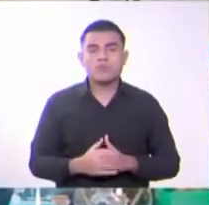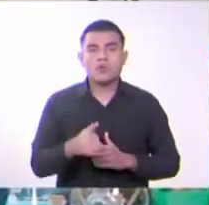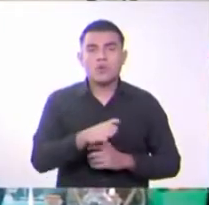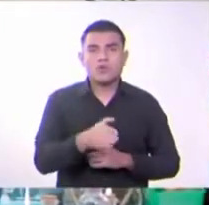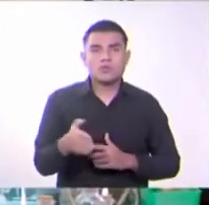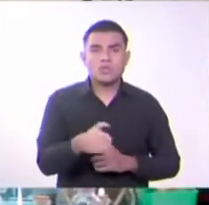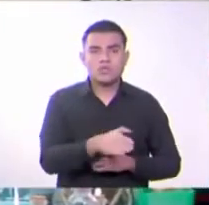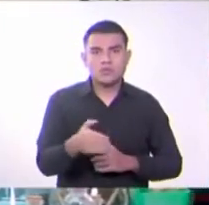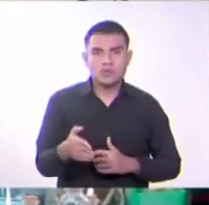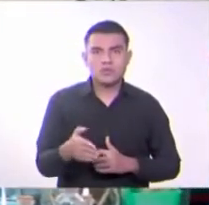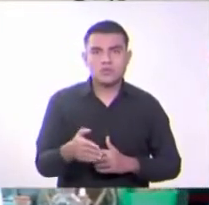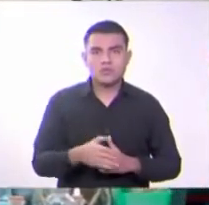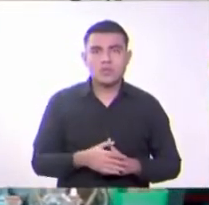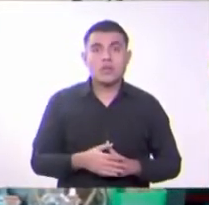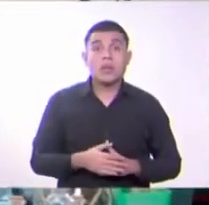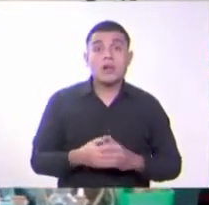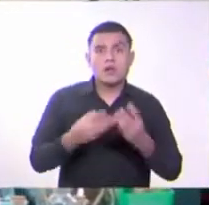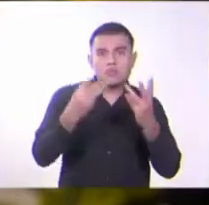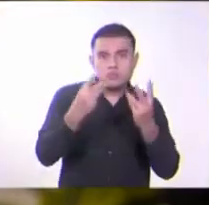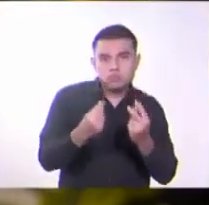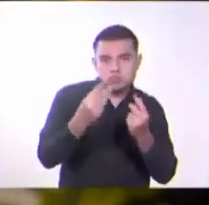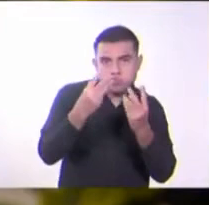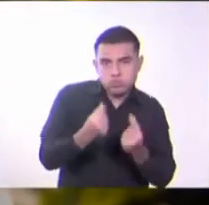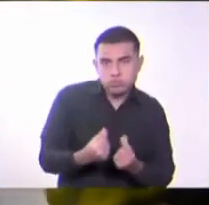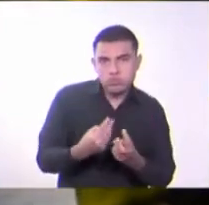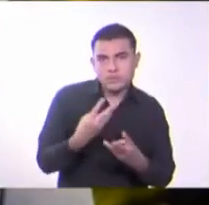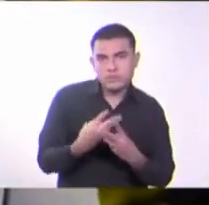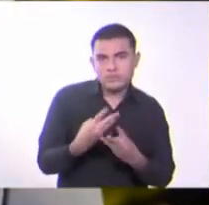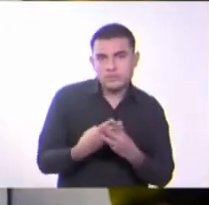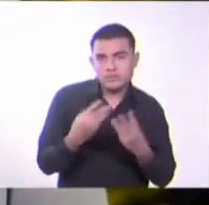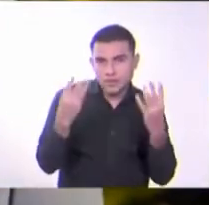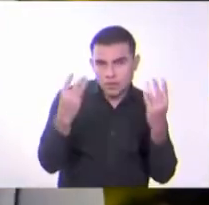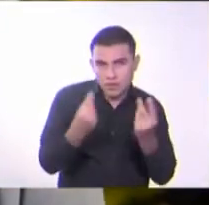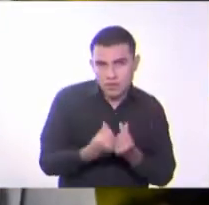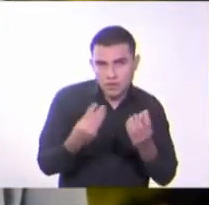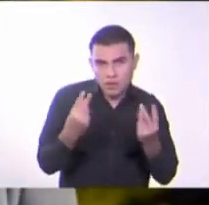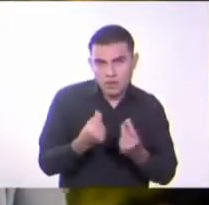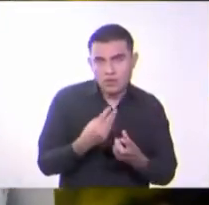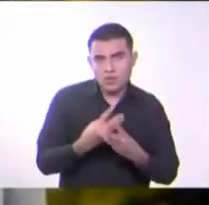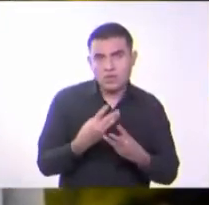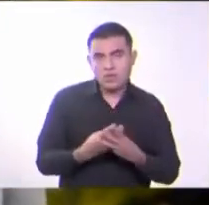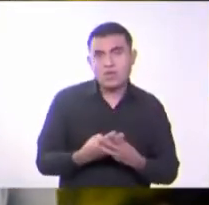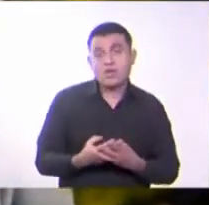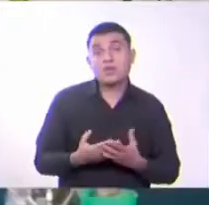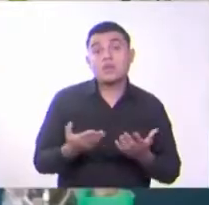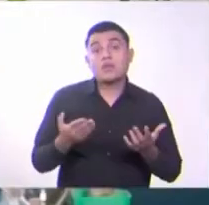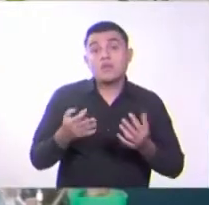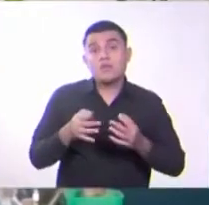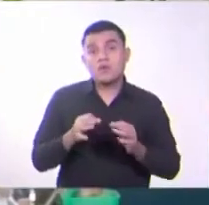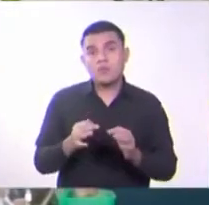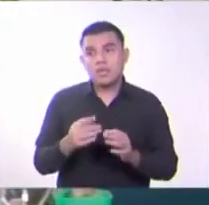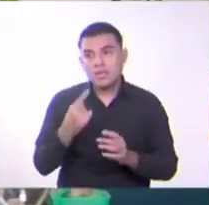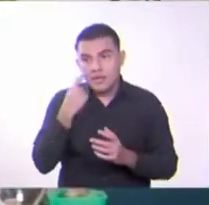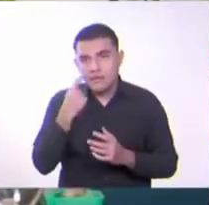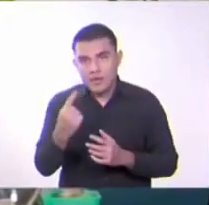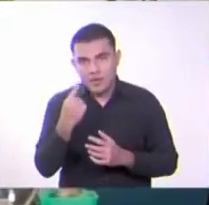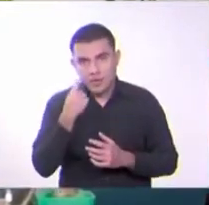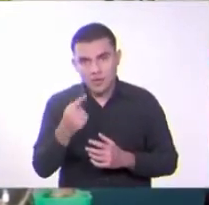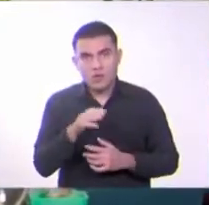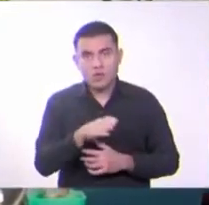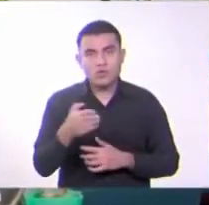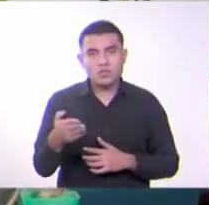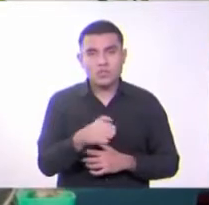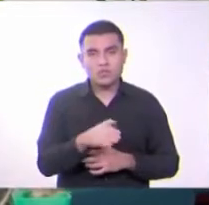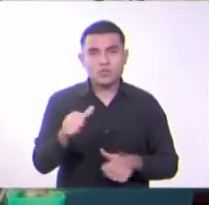utilizando ecuaciones matemáticas. Y luego lo haremos de forma cualitativa, utilizando una